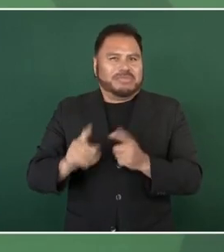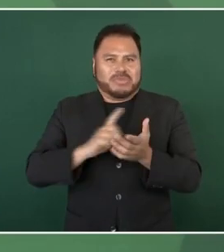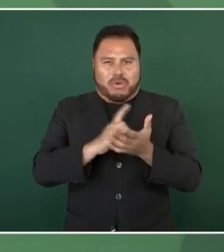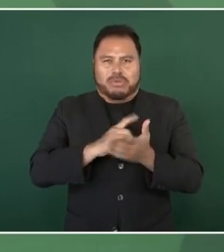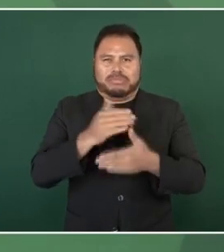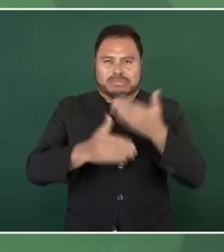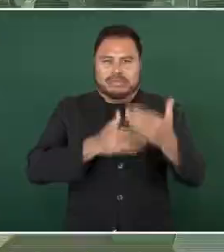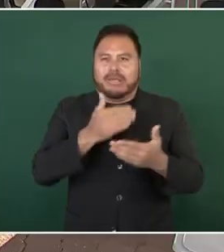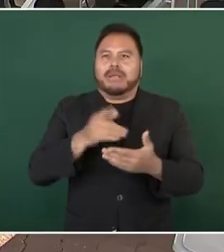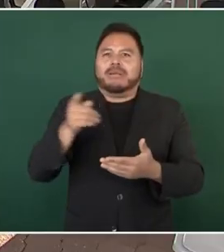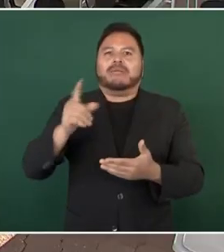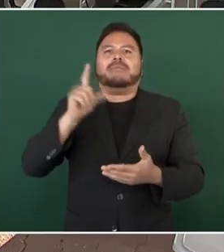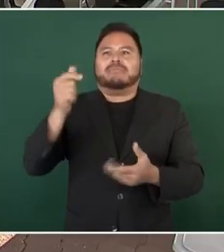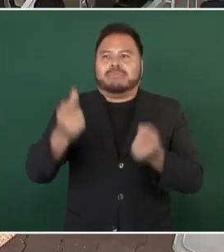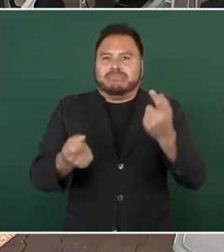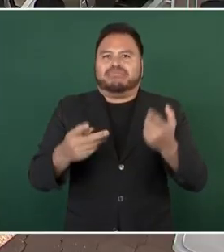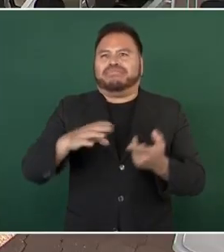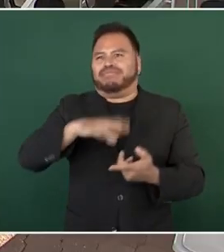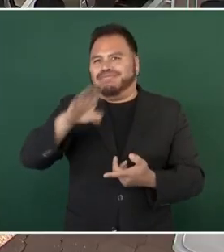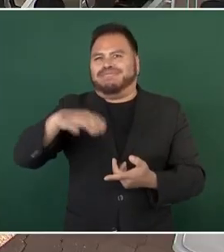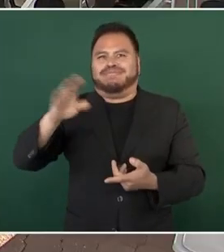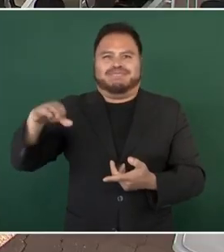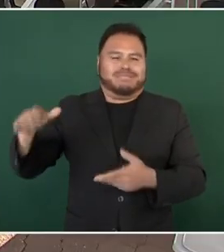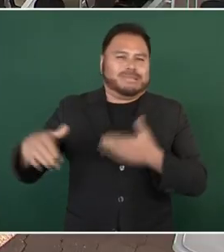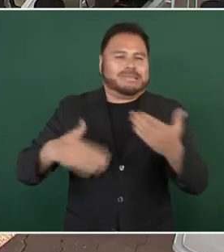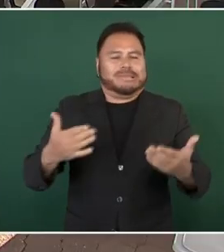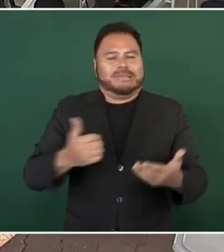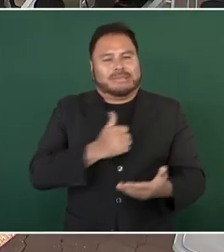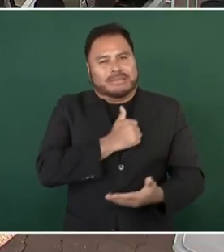lleva a que pierdan la vida, muy lamentablemente,